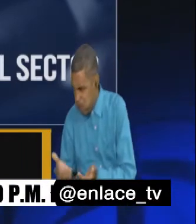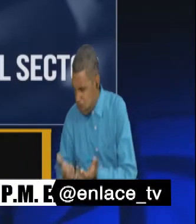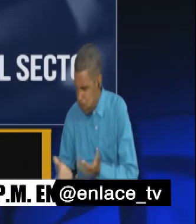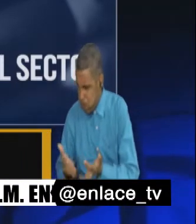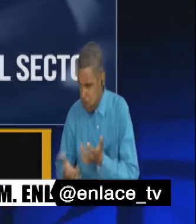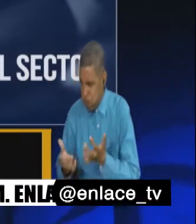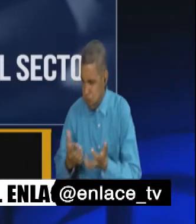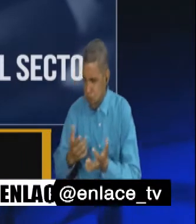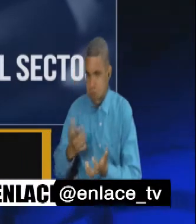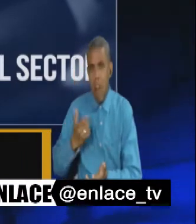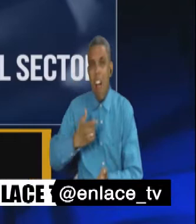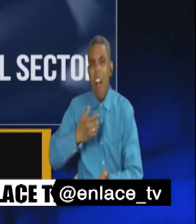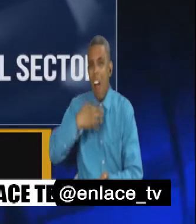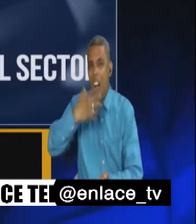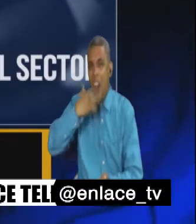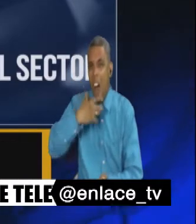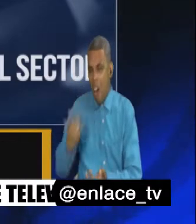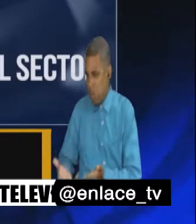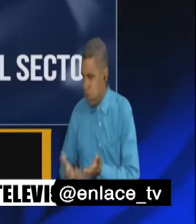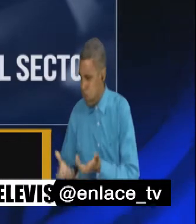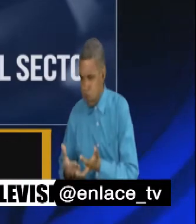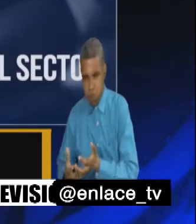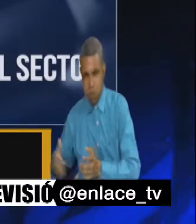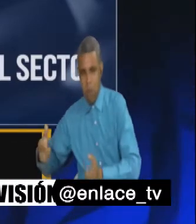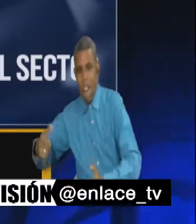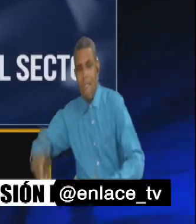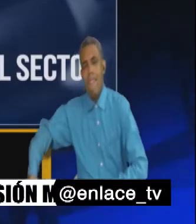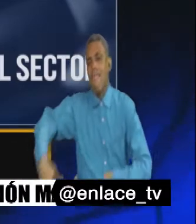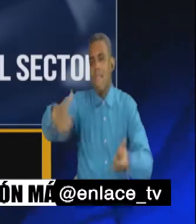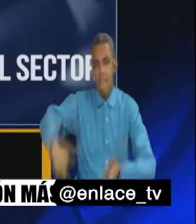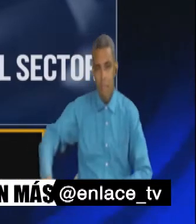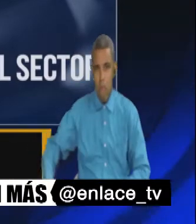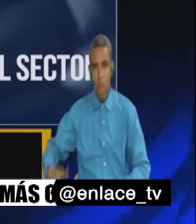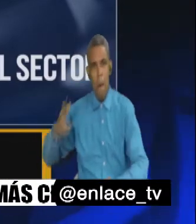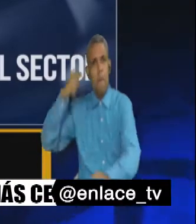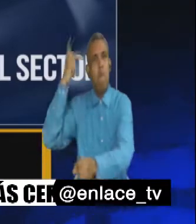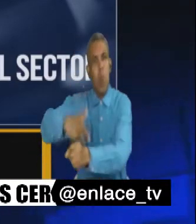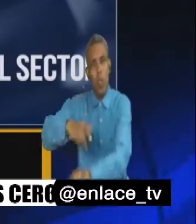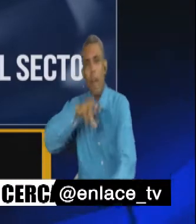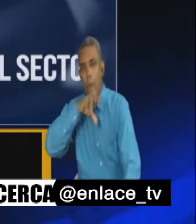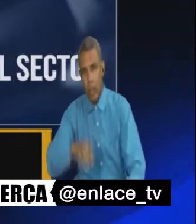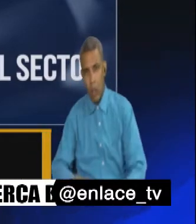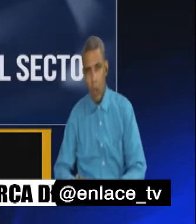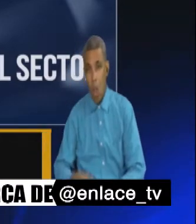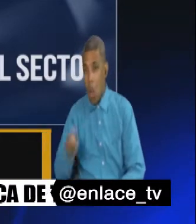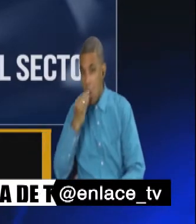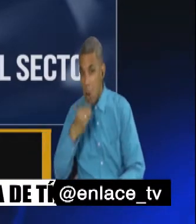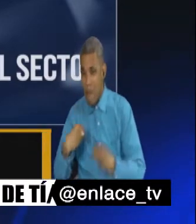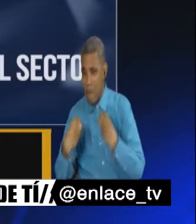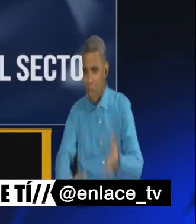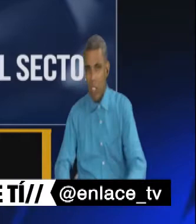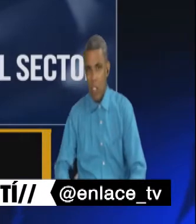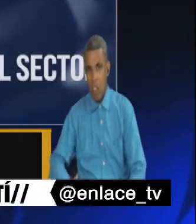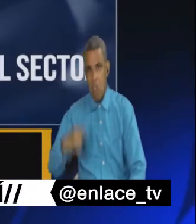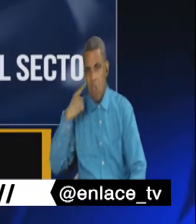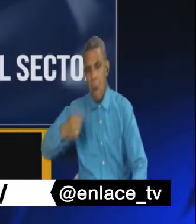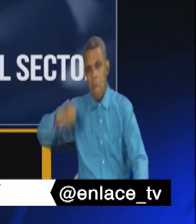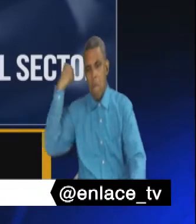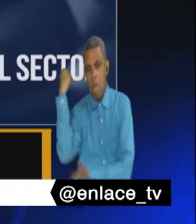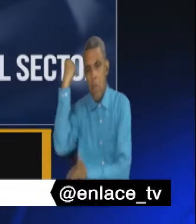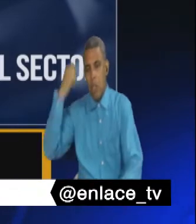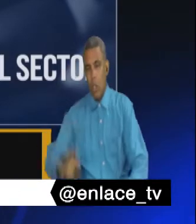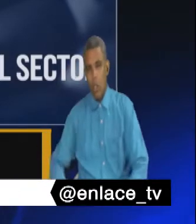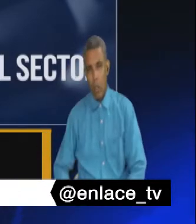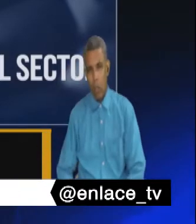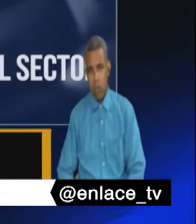martillazos. Un perrito que él lo sacaba para la calle, no le daba comida a ese animalito ni nada. Tenían